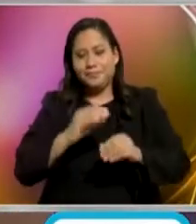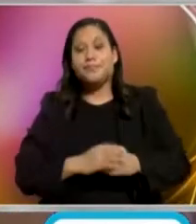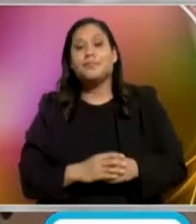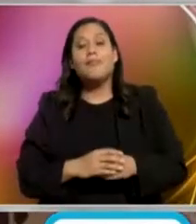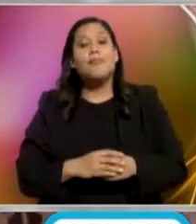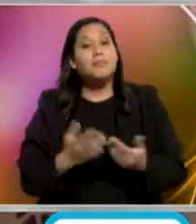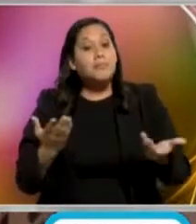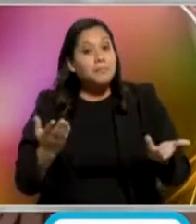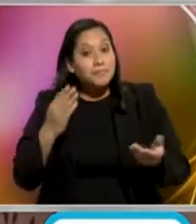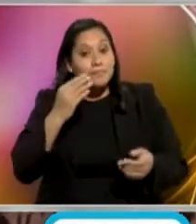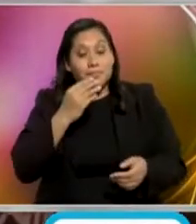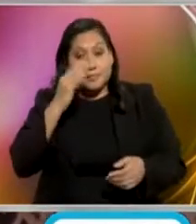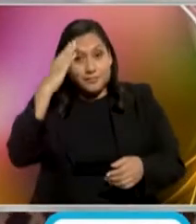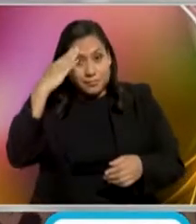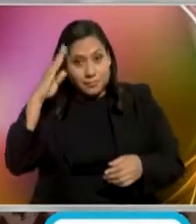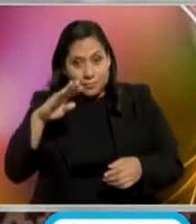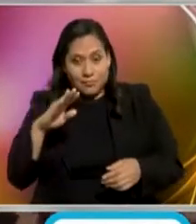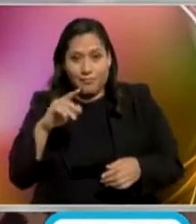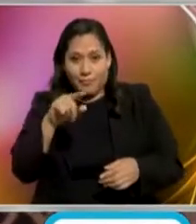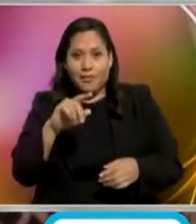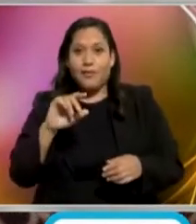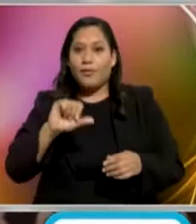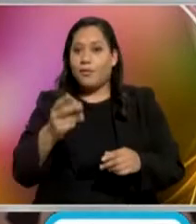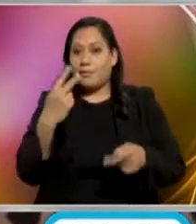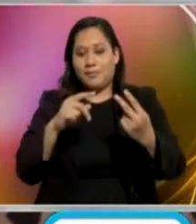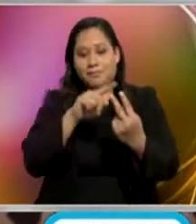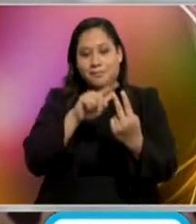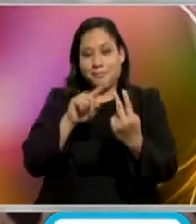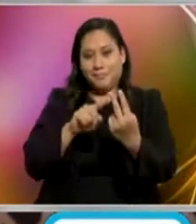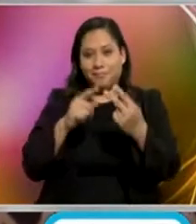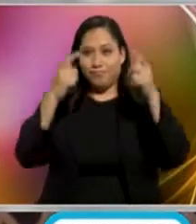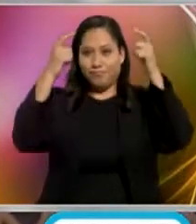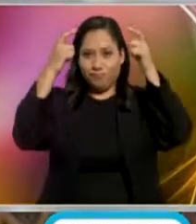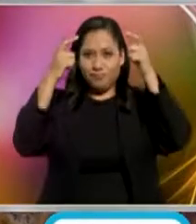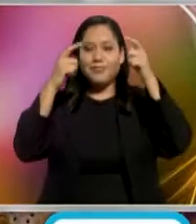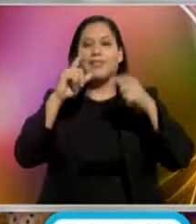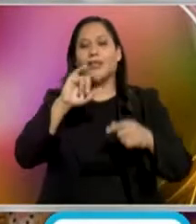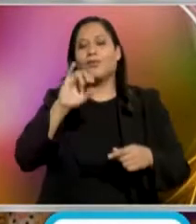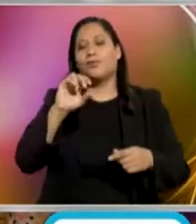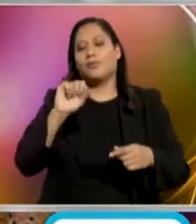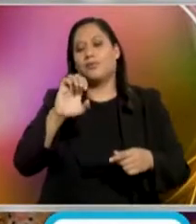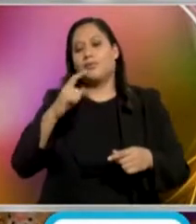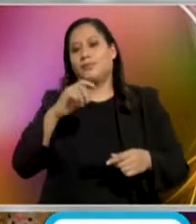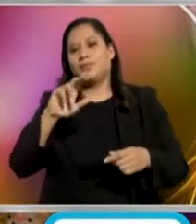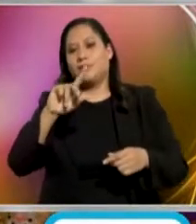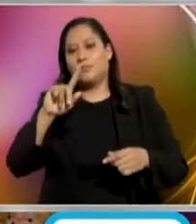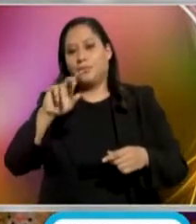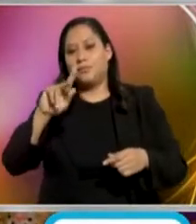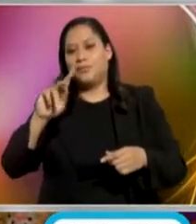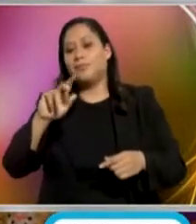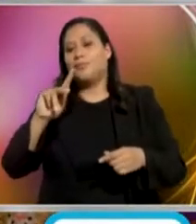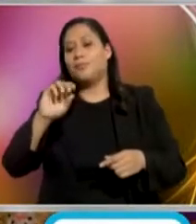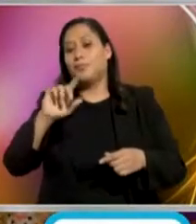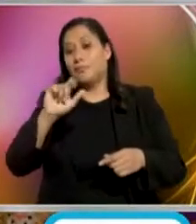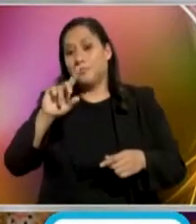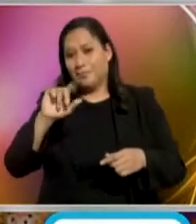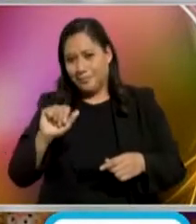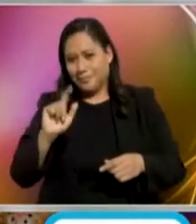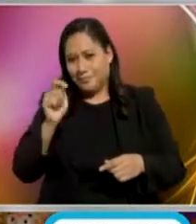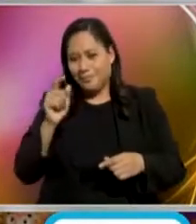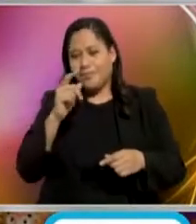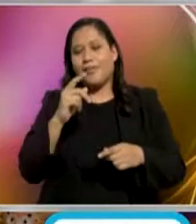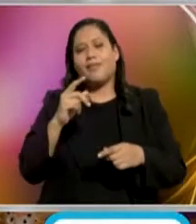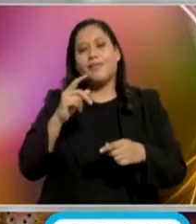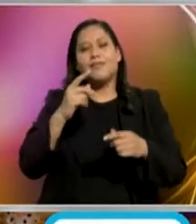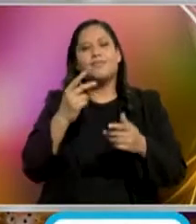Y pues señoras, porque además hoy vienen las dos de Catrinas de José Guadalupe Posada, que es una de las figuras más representativas